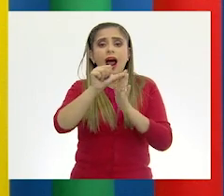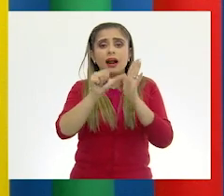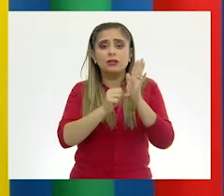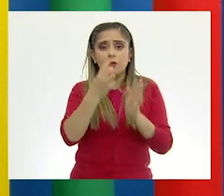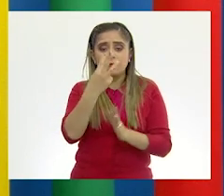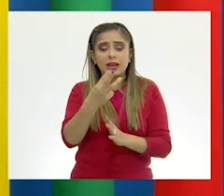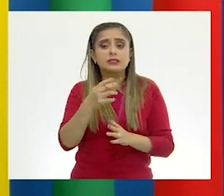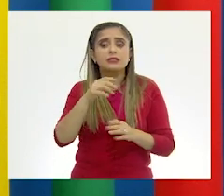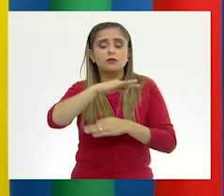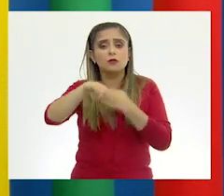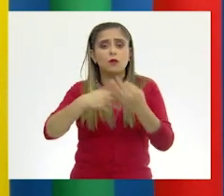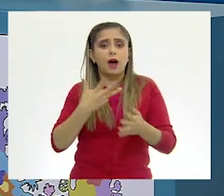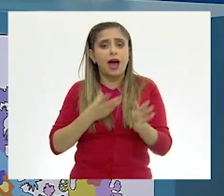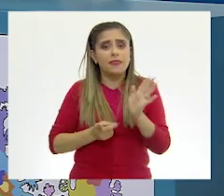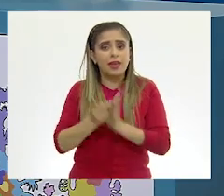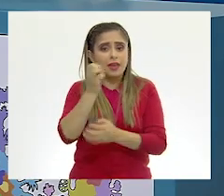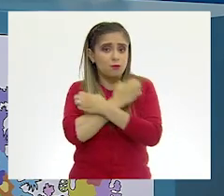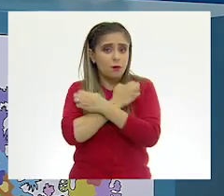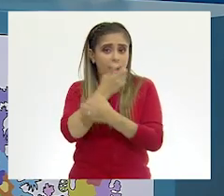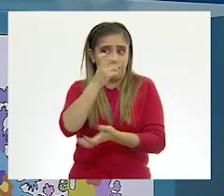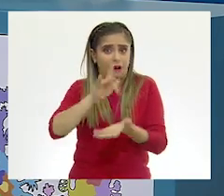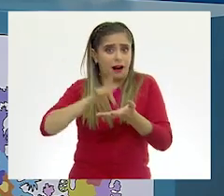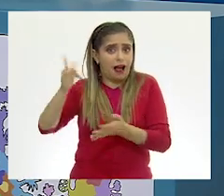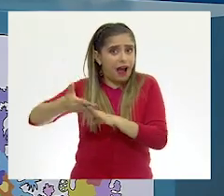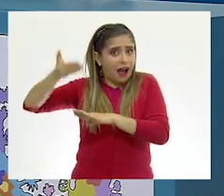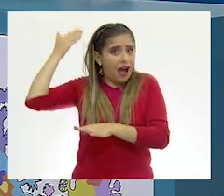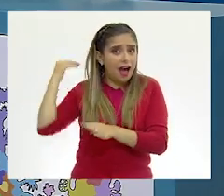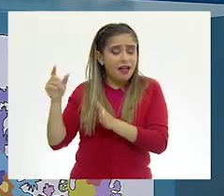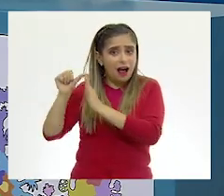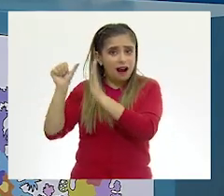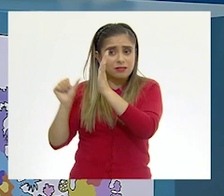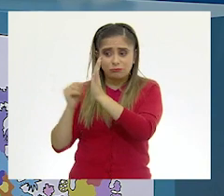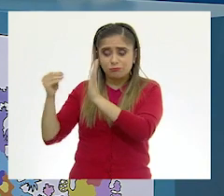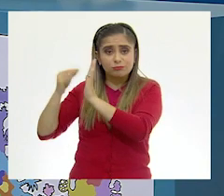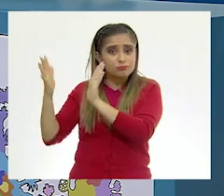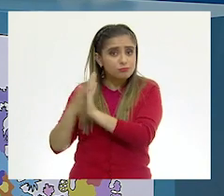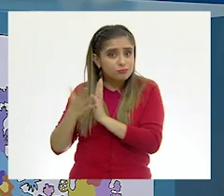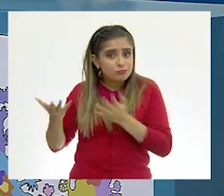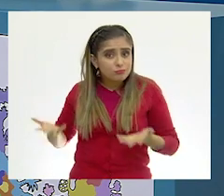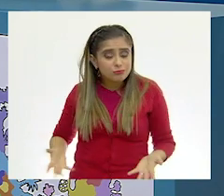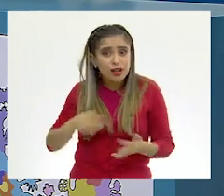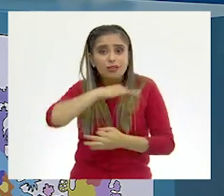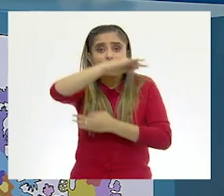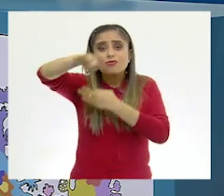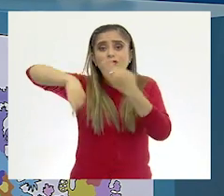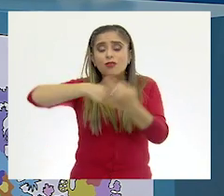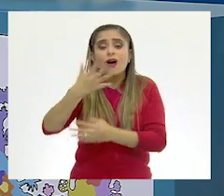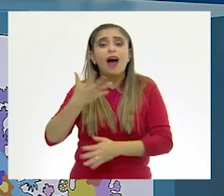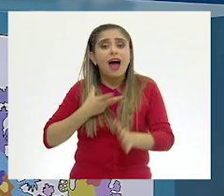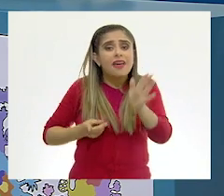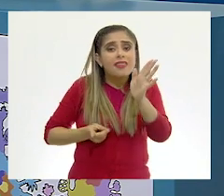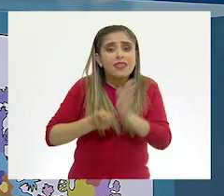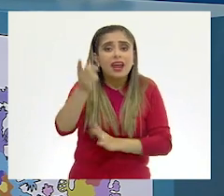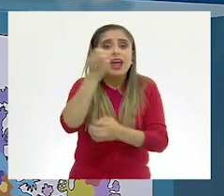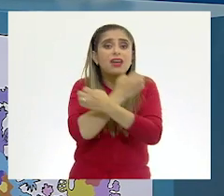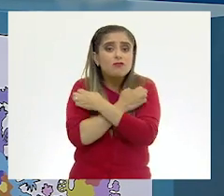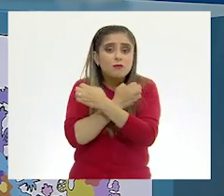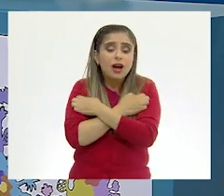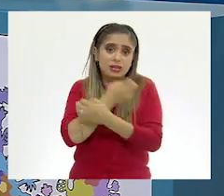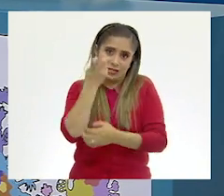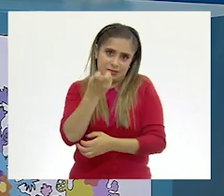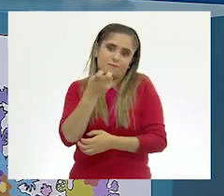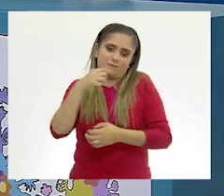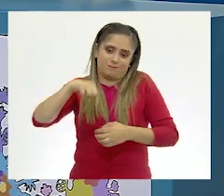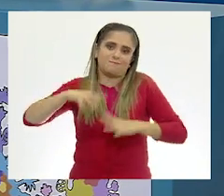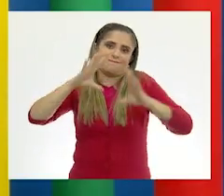habla sobre la educación. Así es, la educación es un derecho de todos los mexicanos y por eso estamos aquí, en Aprende